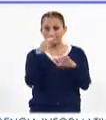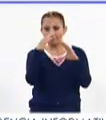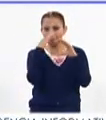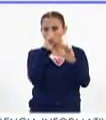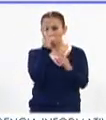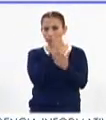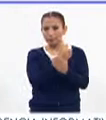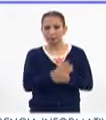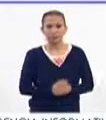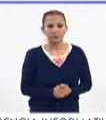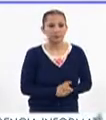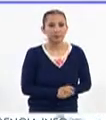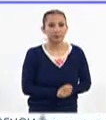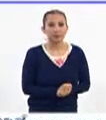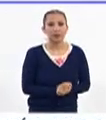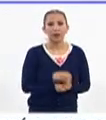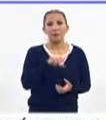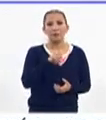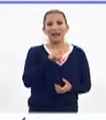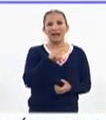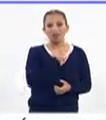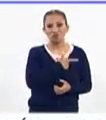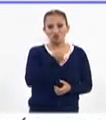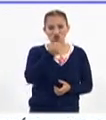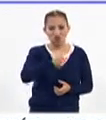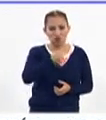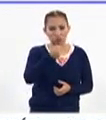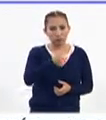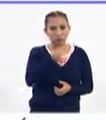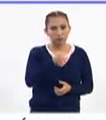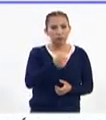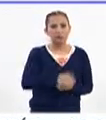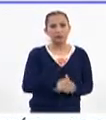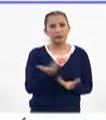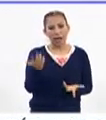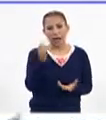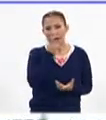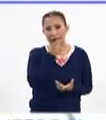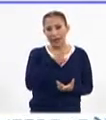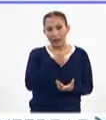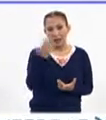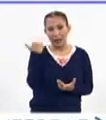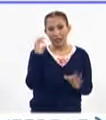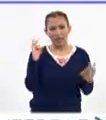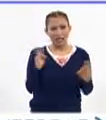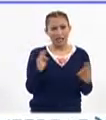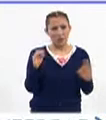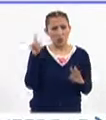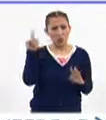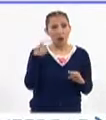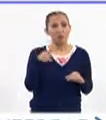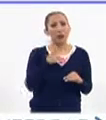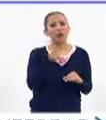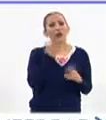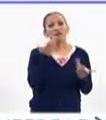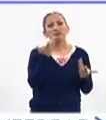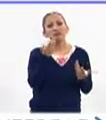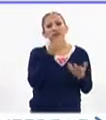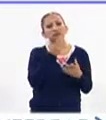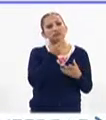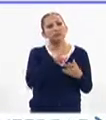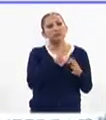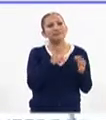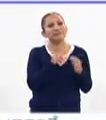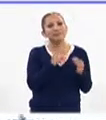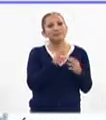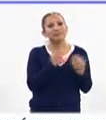capacitación. Muy bien. Marina, qué gusto saludarte. Y bueno, pues ya nos comentaste que hace un poco de frío por allá, pero yo quisiera que nos siguieras